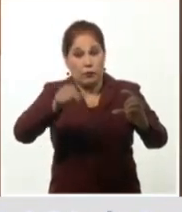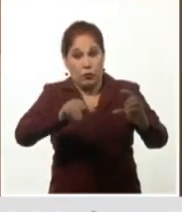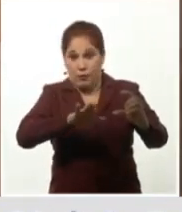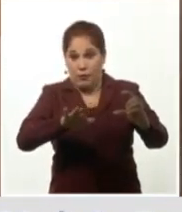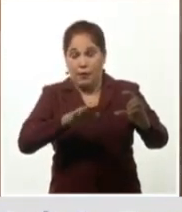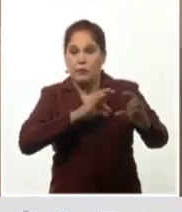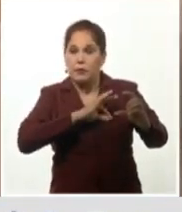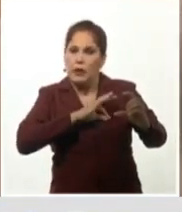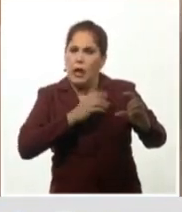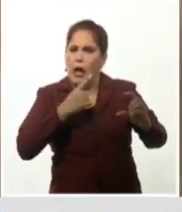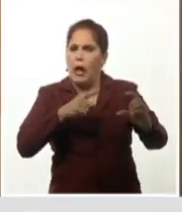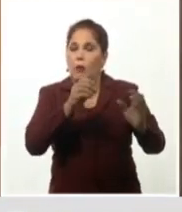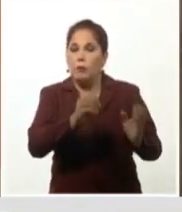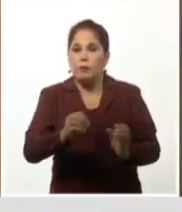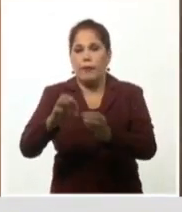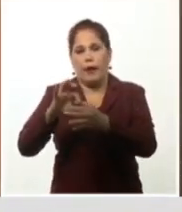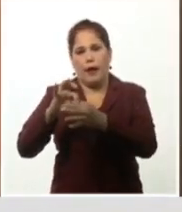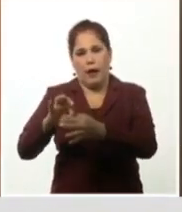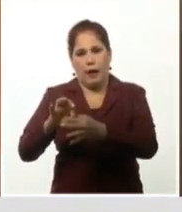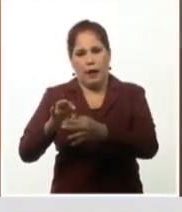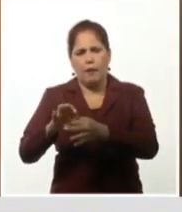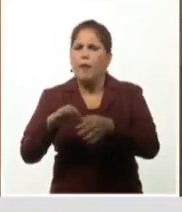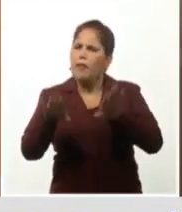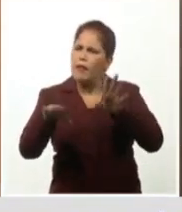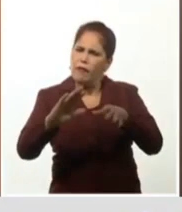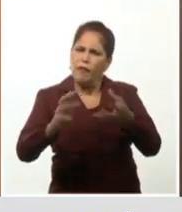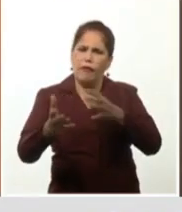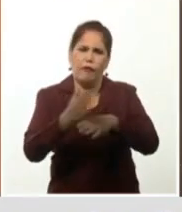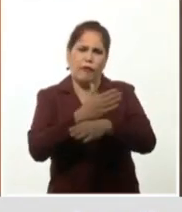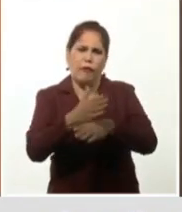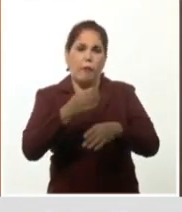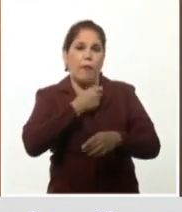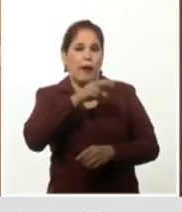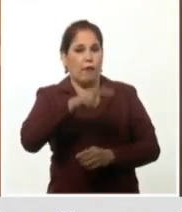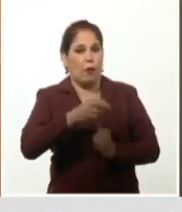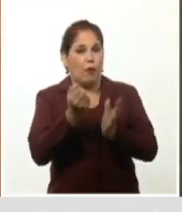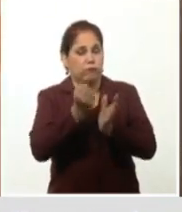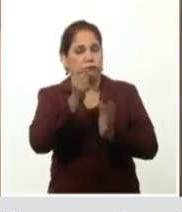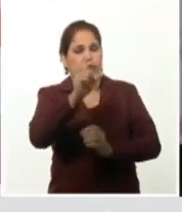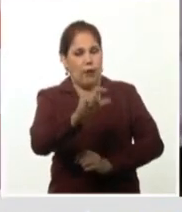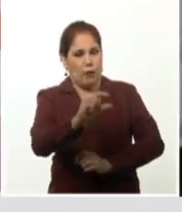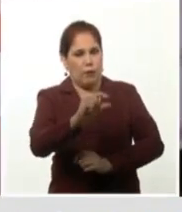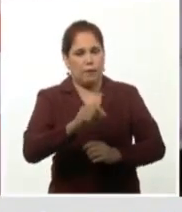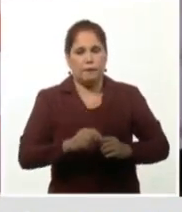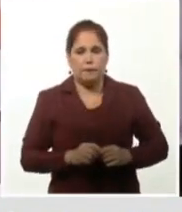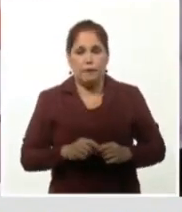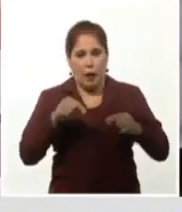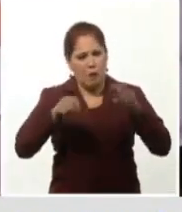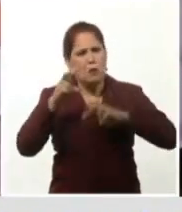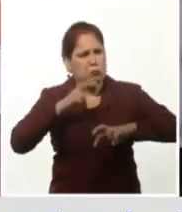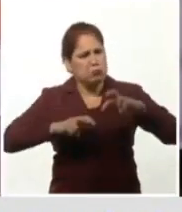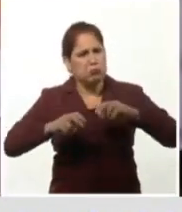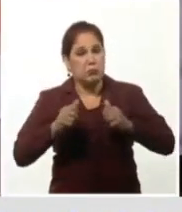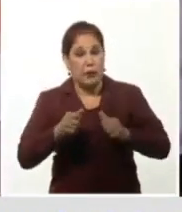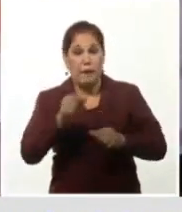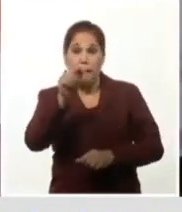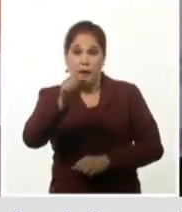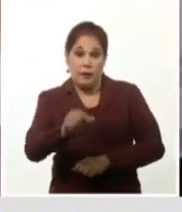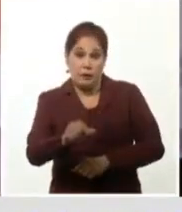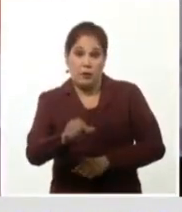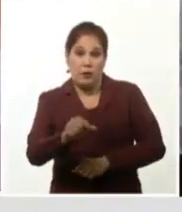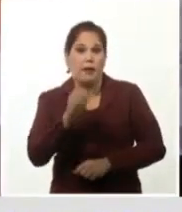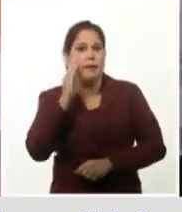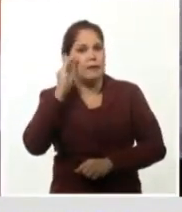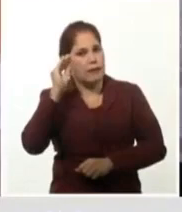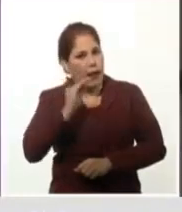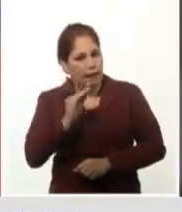síntomas pasen a formas graves. Hay distintas formas de evaluar la eficacia y en eso estamos. Por eso, las personas, aunque se pongan